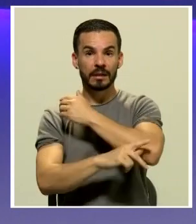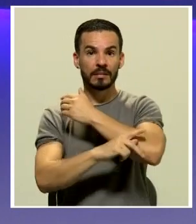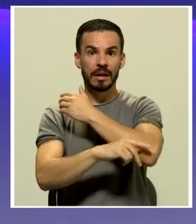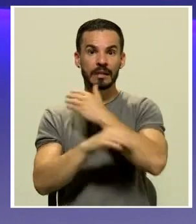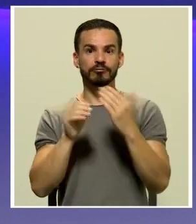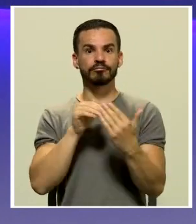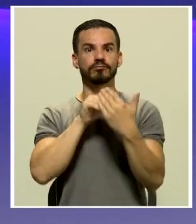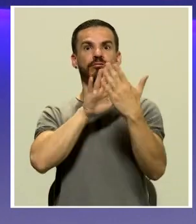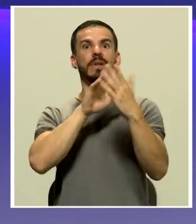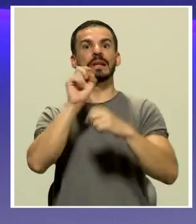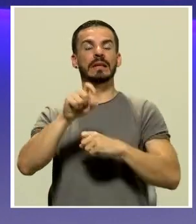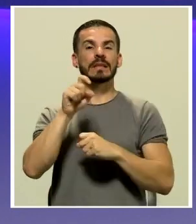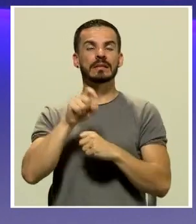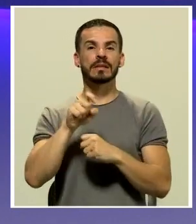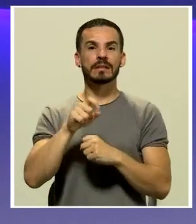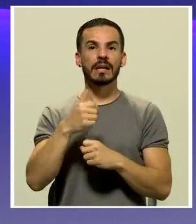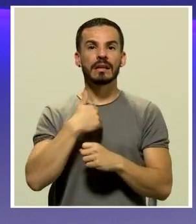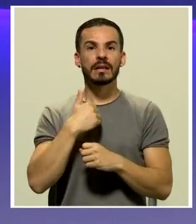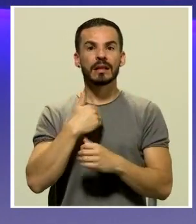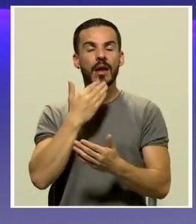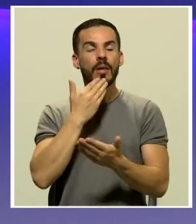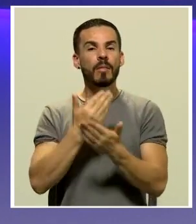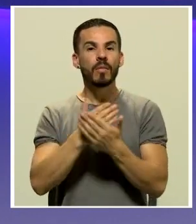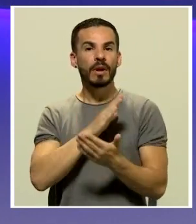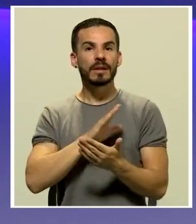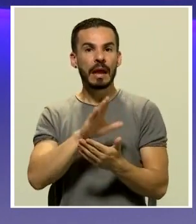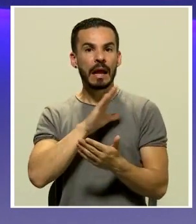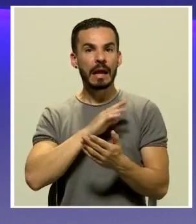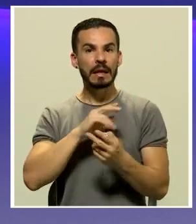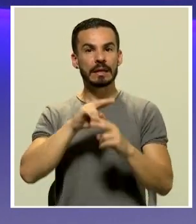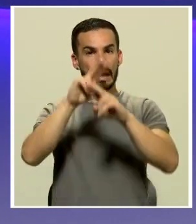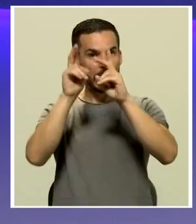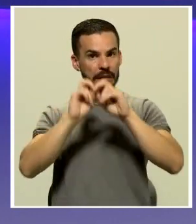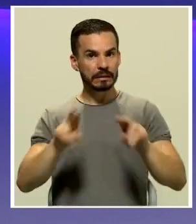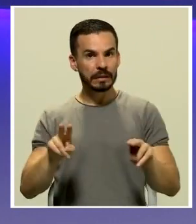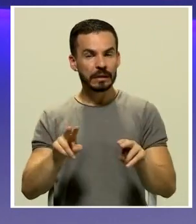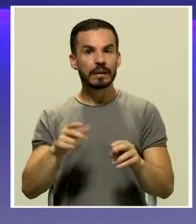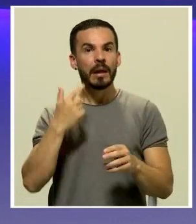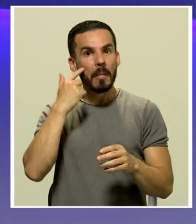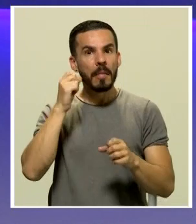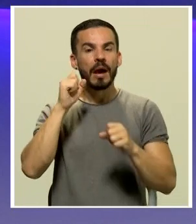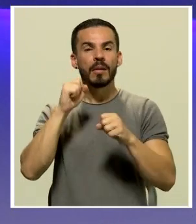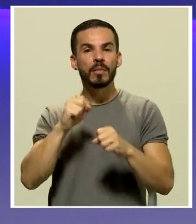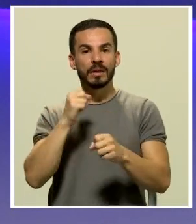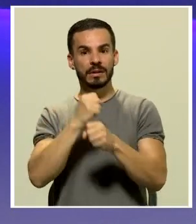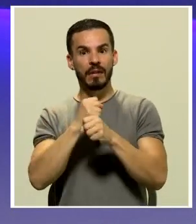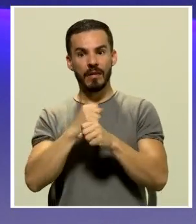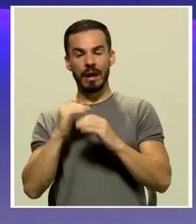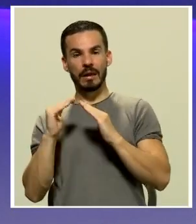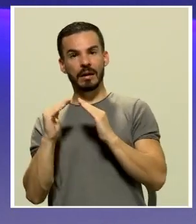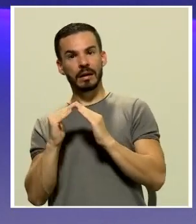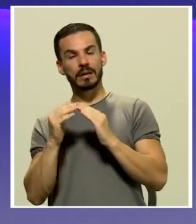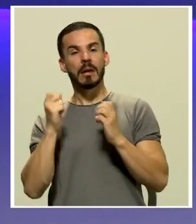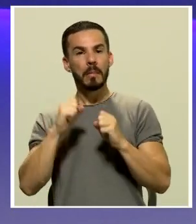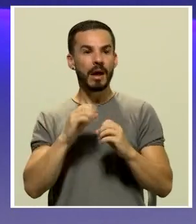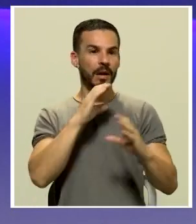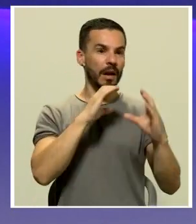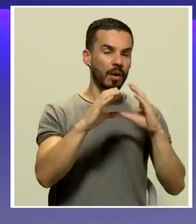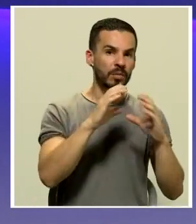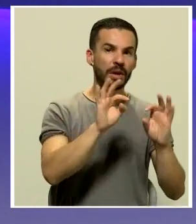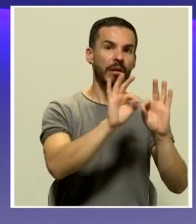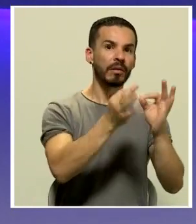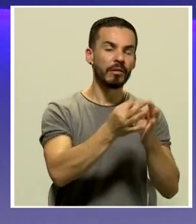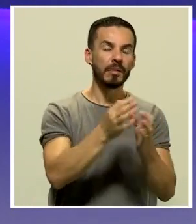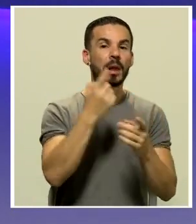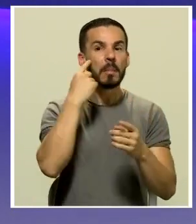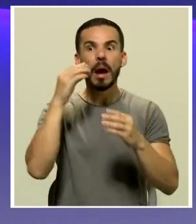la necesidad de contar con una buena calidad de Internet para teletrabajar, para comunicarse con sus familiares